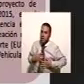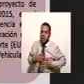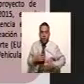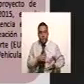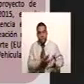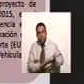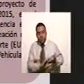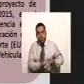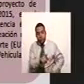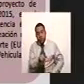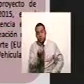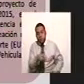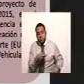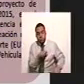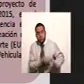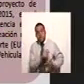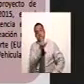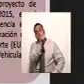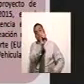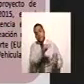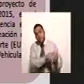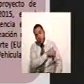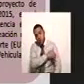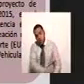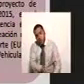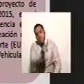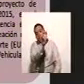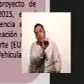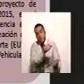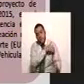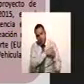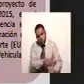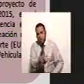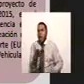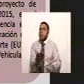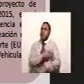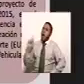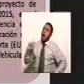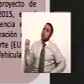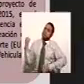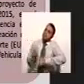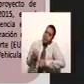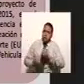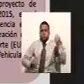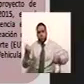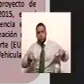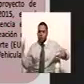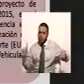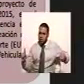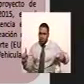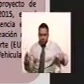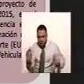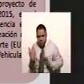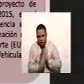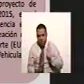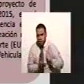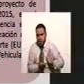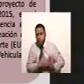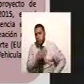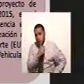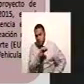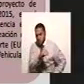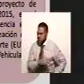pasando una cuenta de 60 o 70 millones de pesos. Este caso es importante. Estamos hablando de un país donde hay más